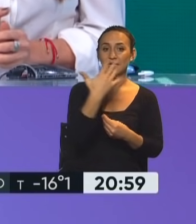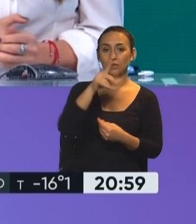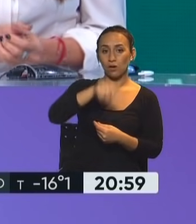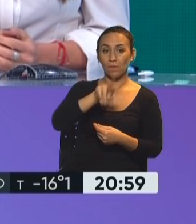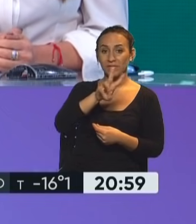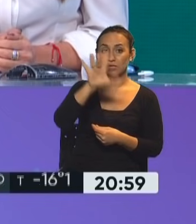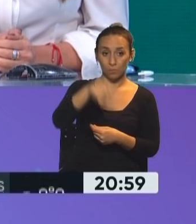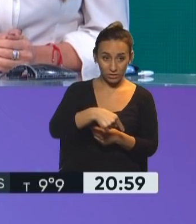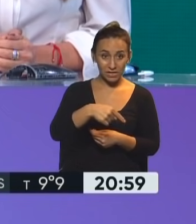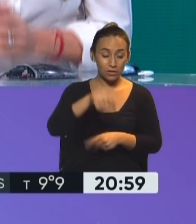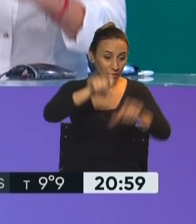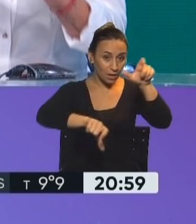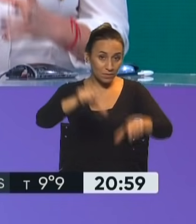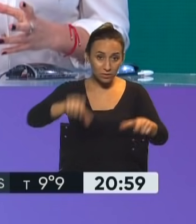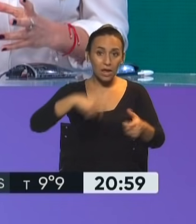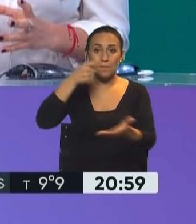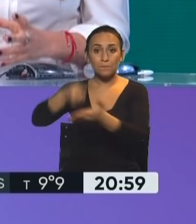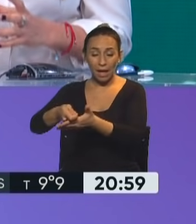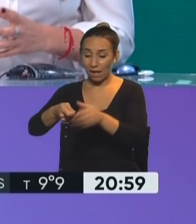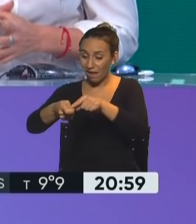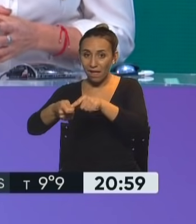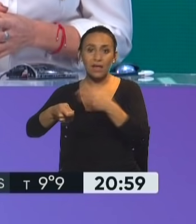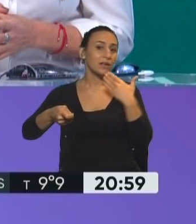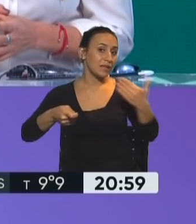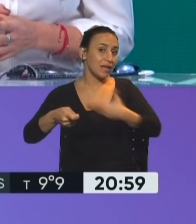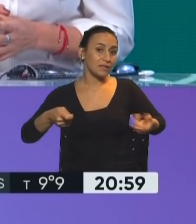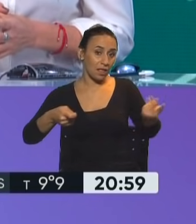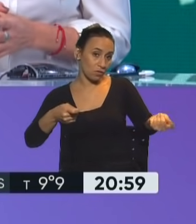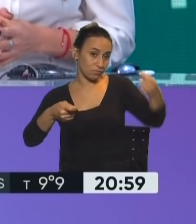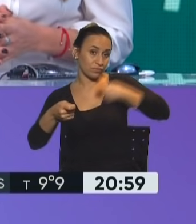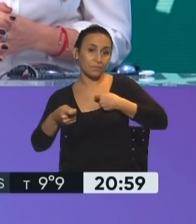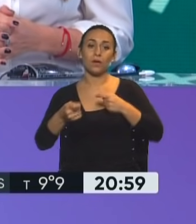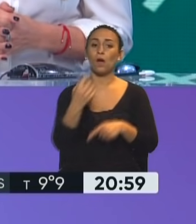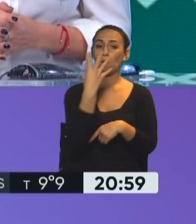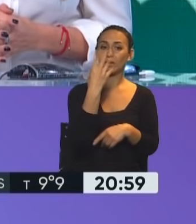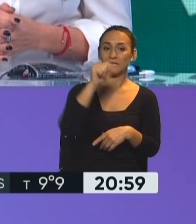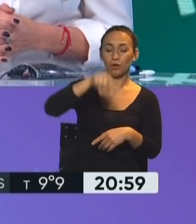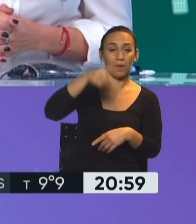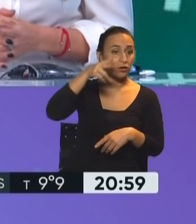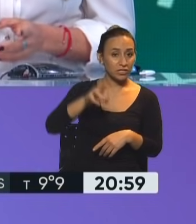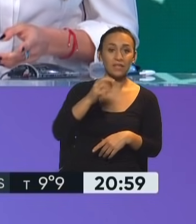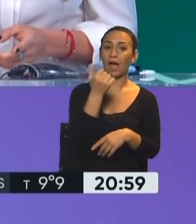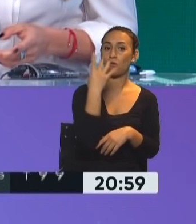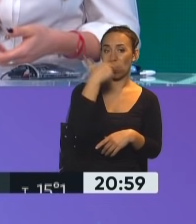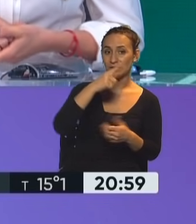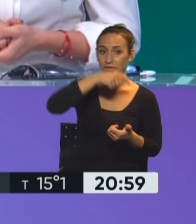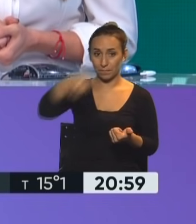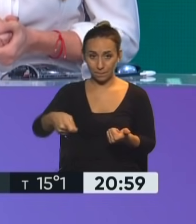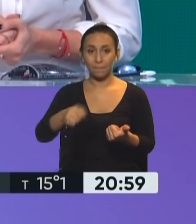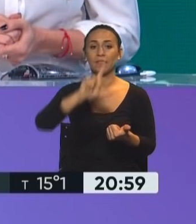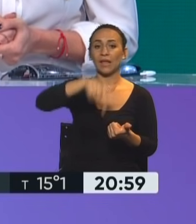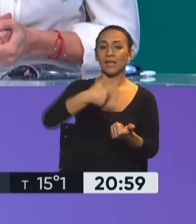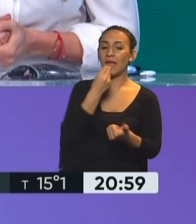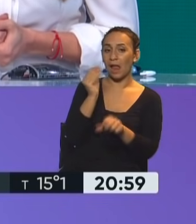65,25% de los encuestados. Si desglosamos ese número, 46,80% utiliza la asignación universal por hijo, la tarjeta